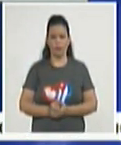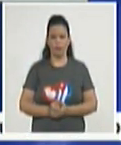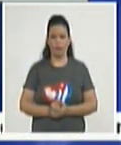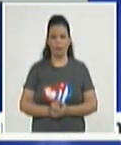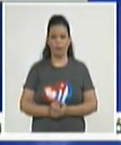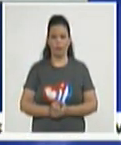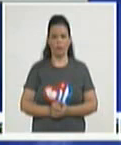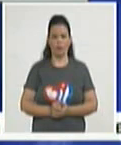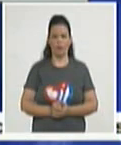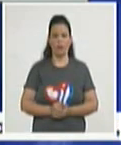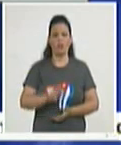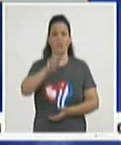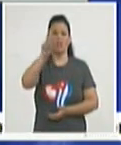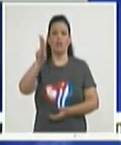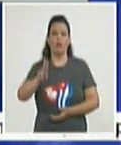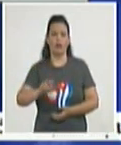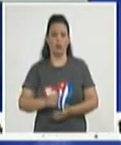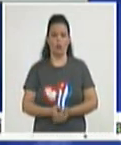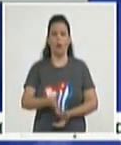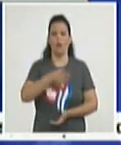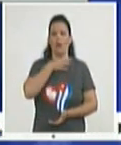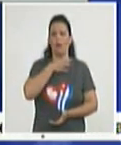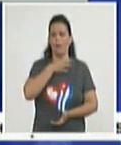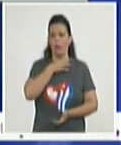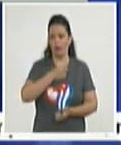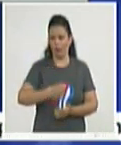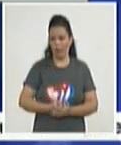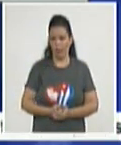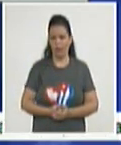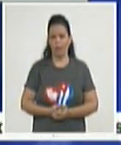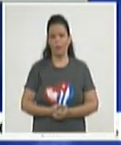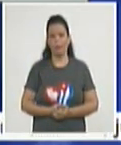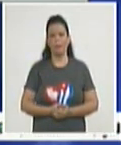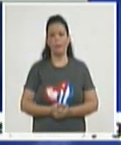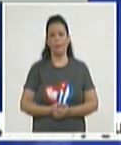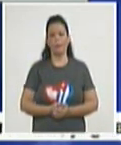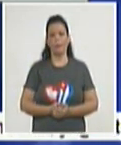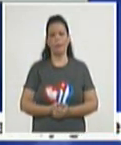Sibanicú, le sigue Esmeralda, le sigue